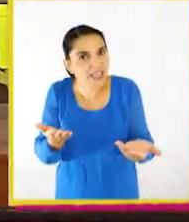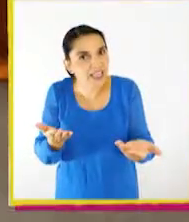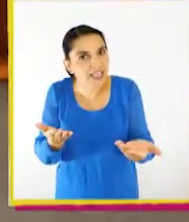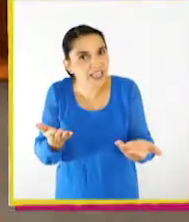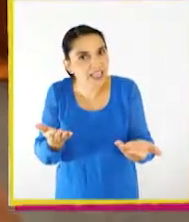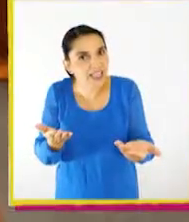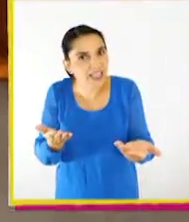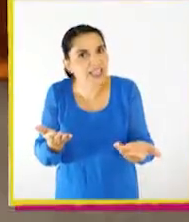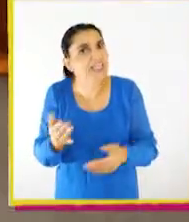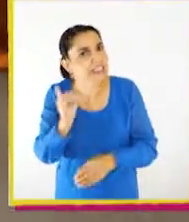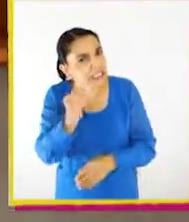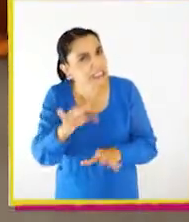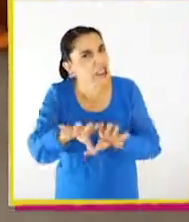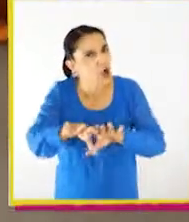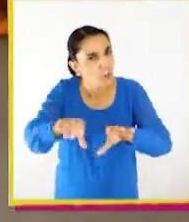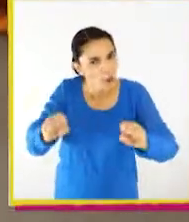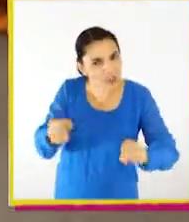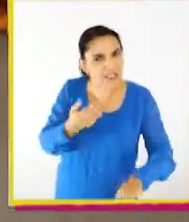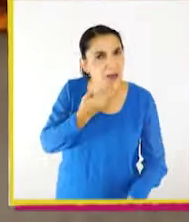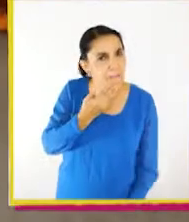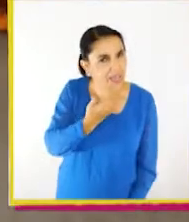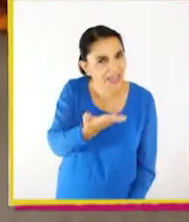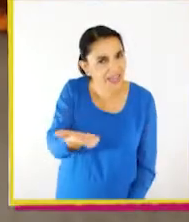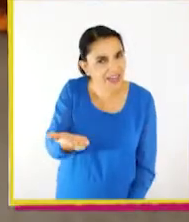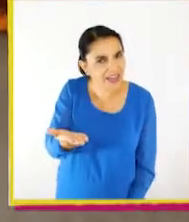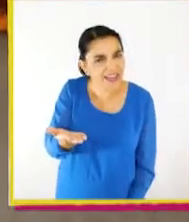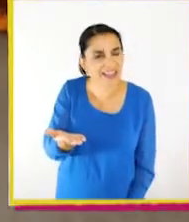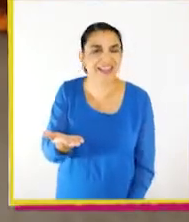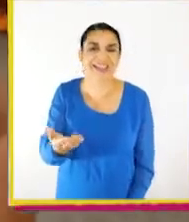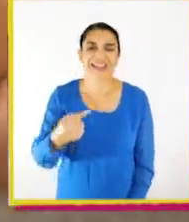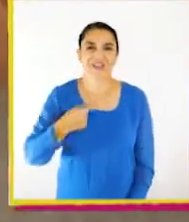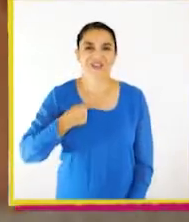ustedes? ¿Se comprometen